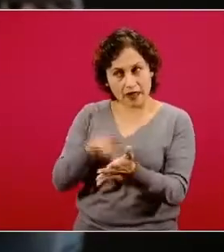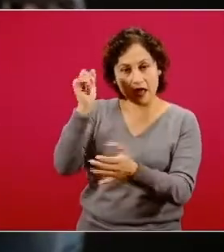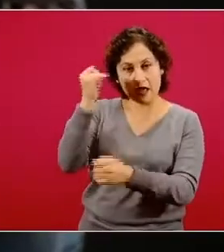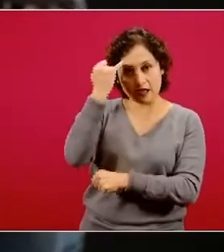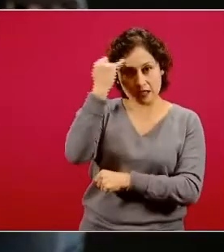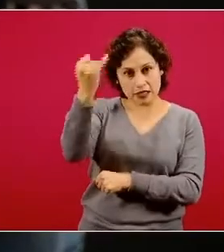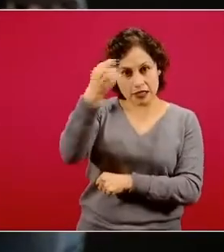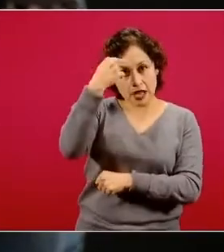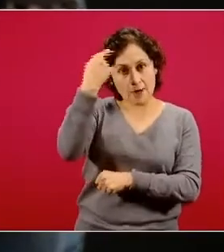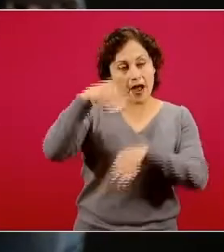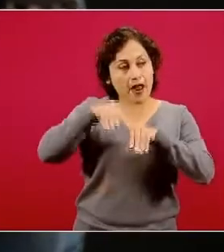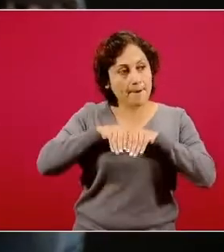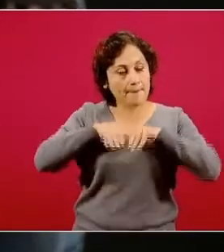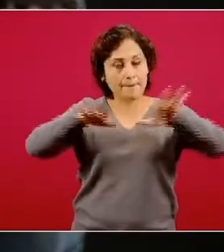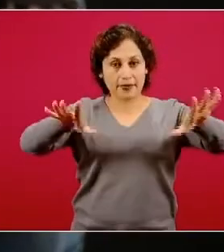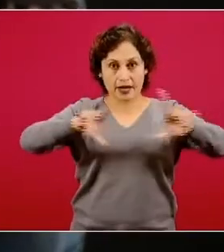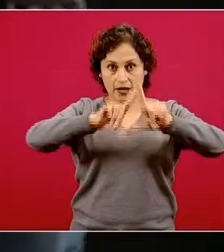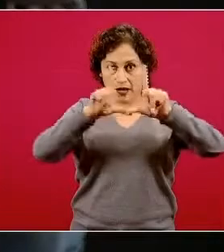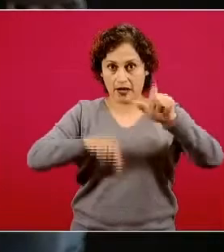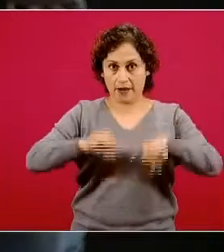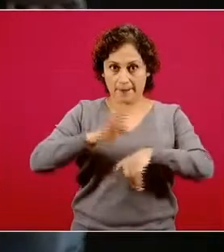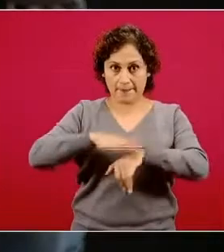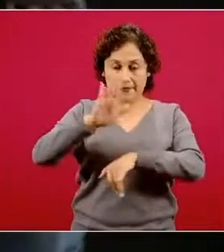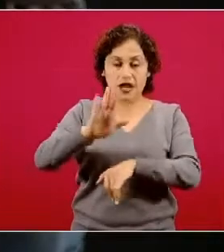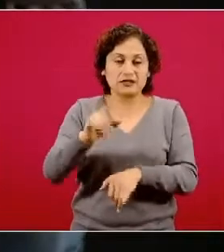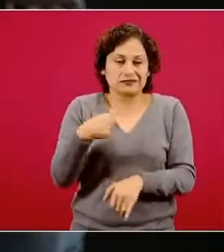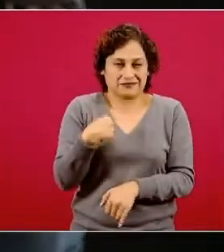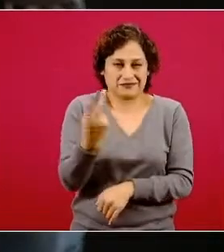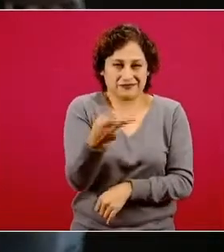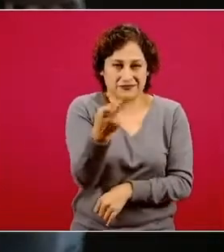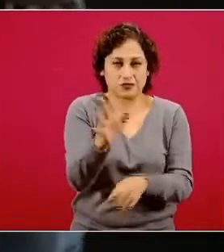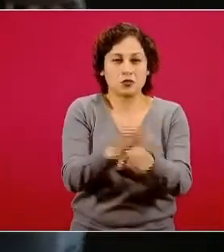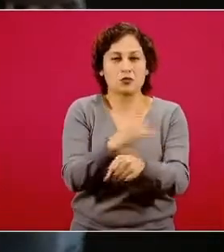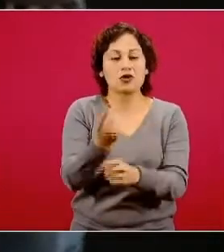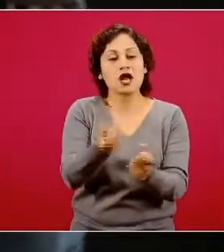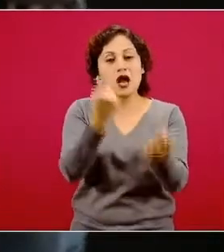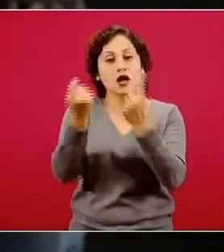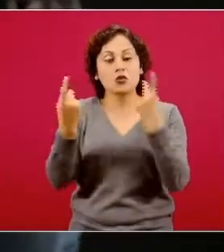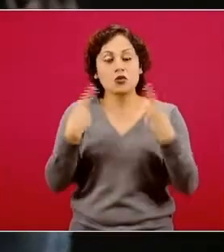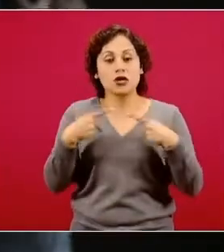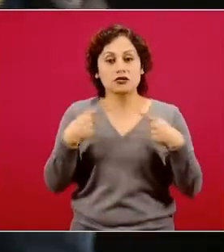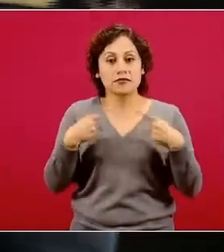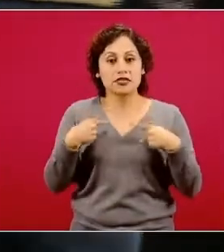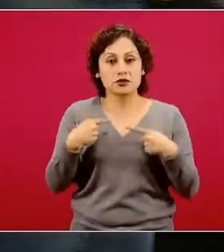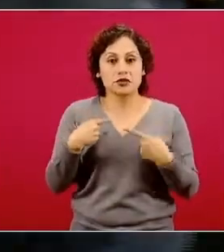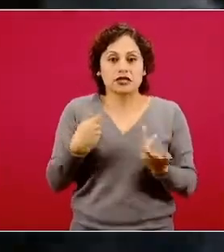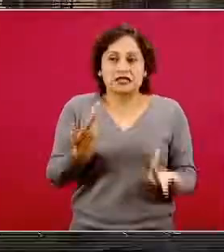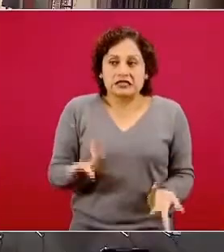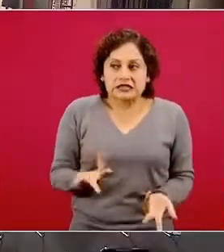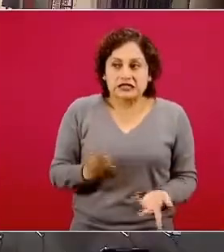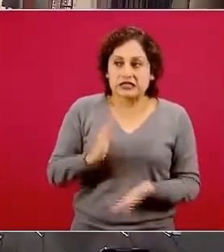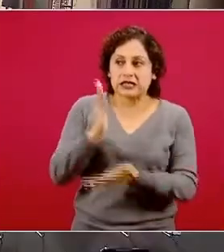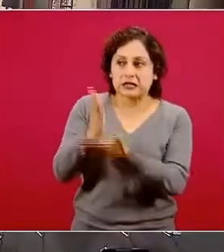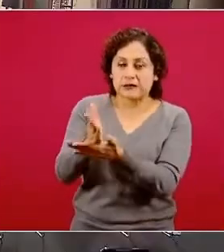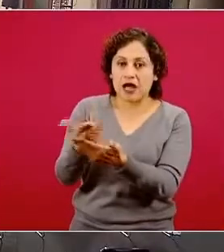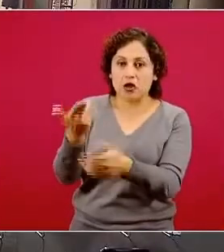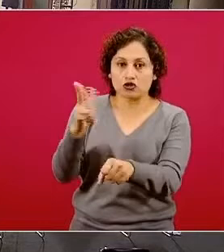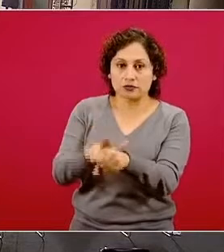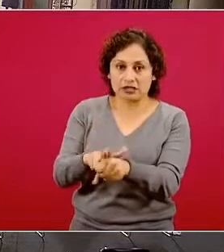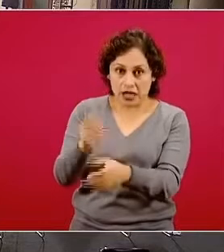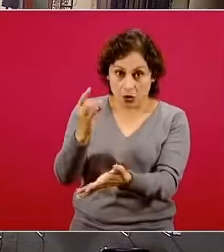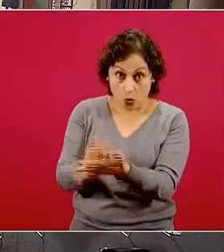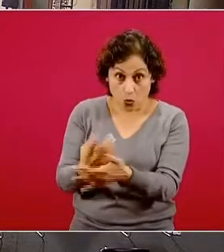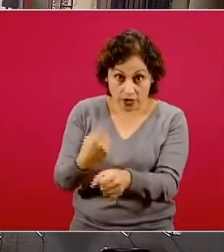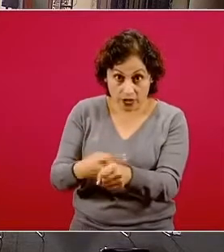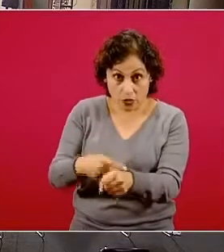un poco porque hay muchas personas que están dejando de ir a los hospitales, no solo a atenderse de COVID, sino a atender otros males normales,